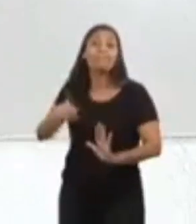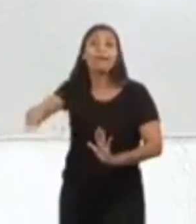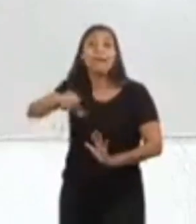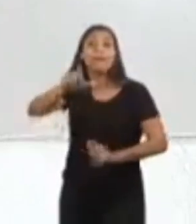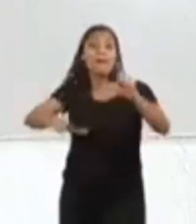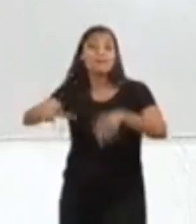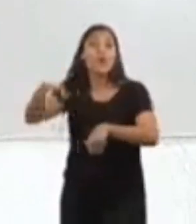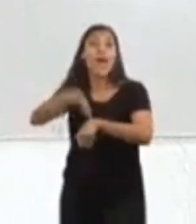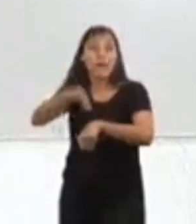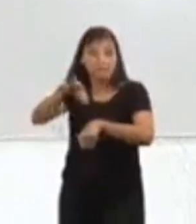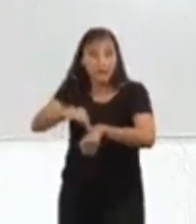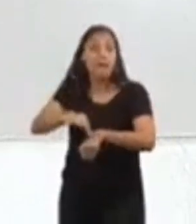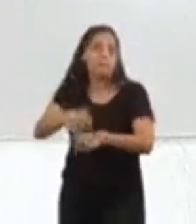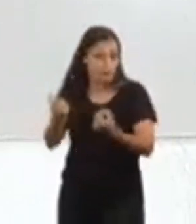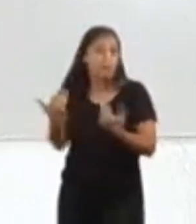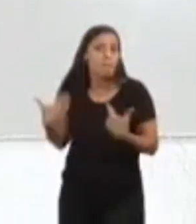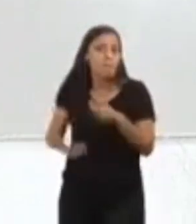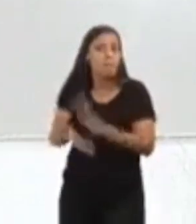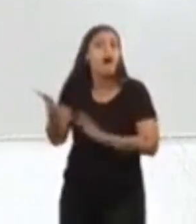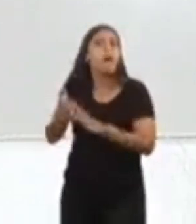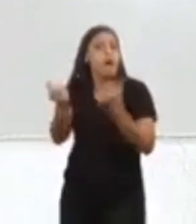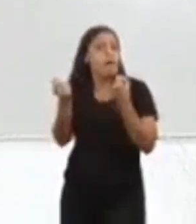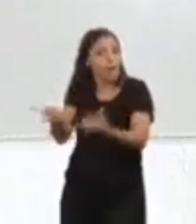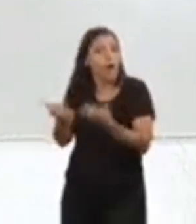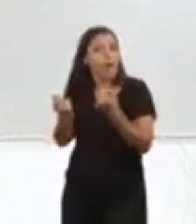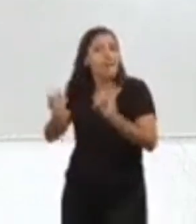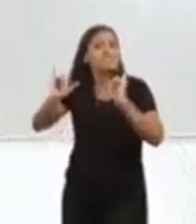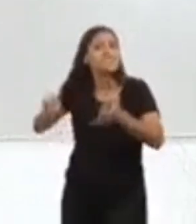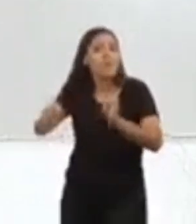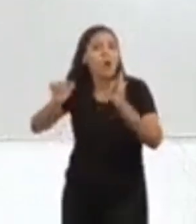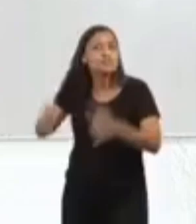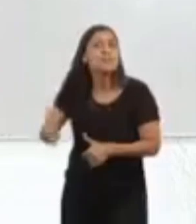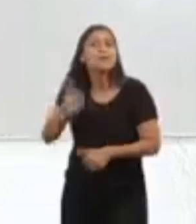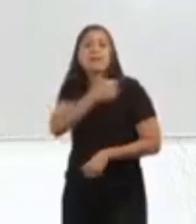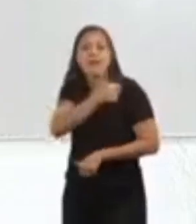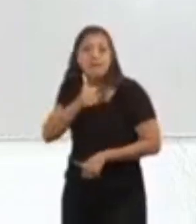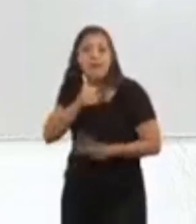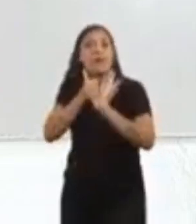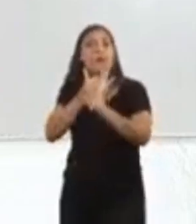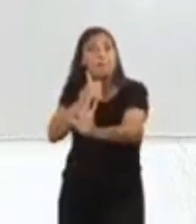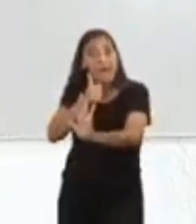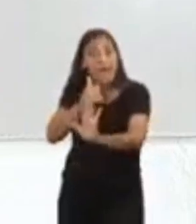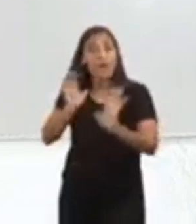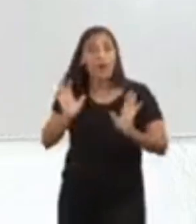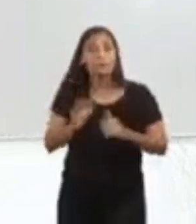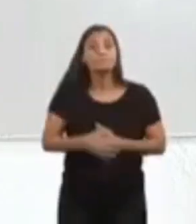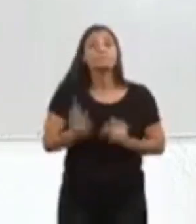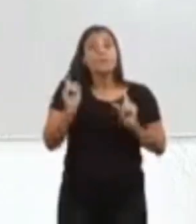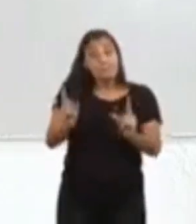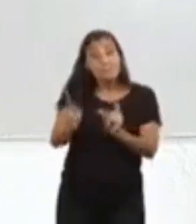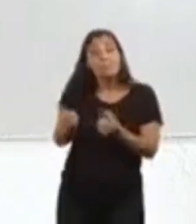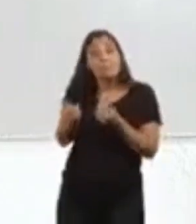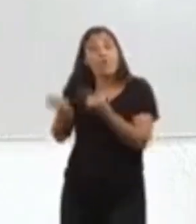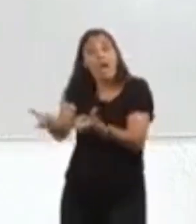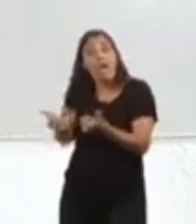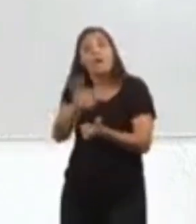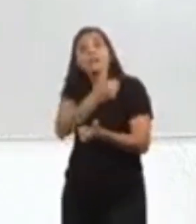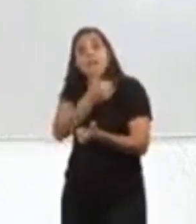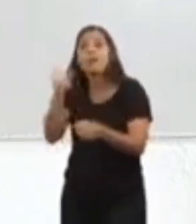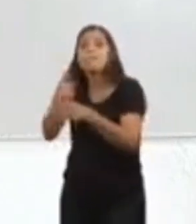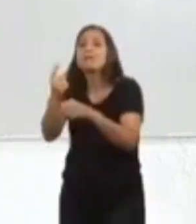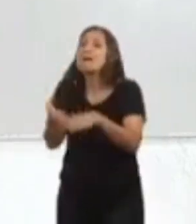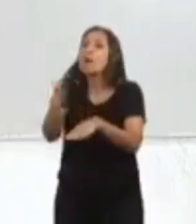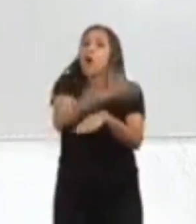eh que esta medicación iba a ser otorgada siempre y cuando estos otorgamientos fueran aprobados por